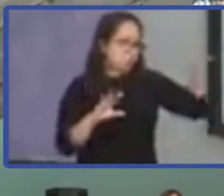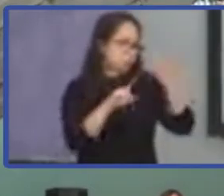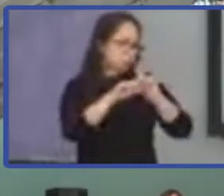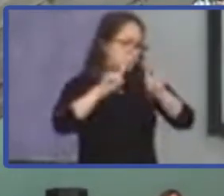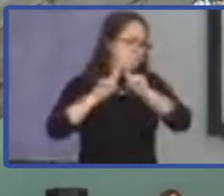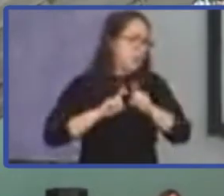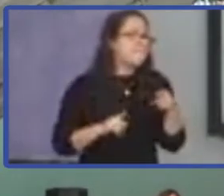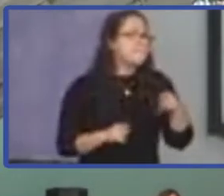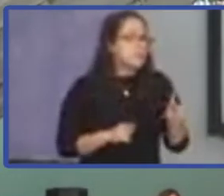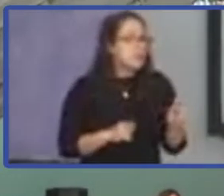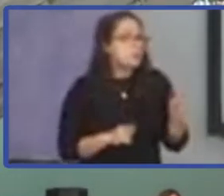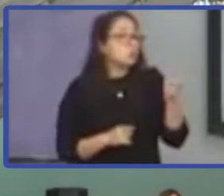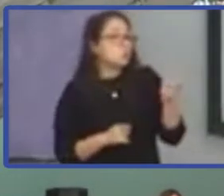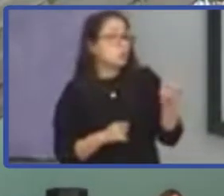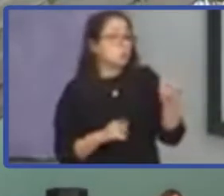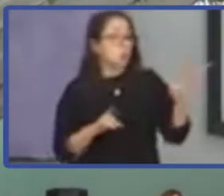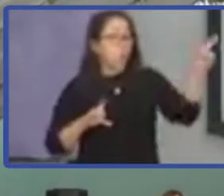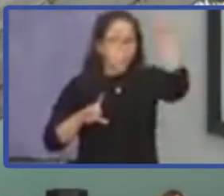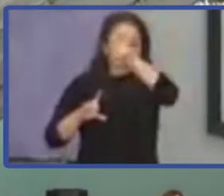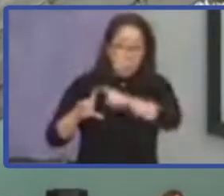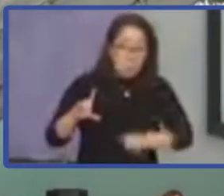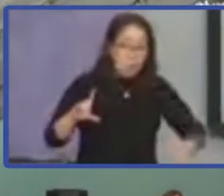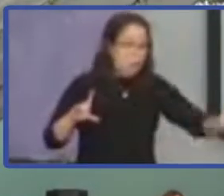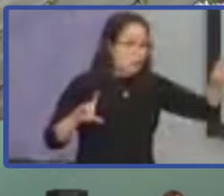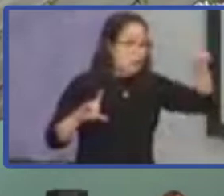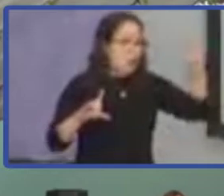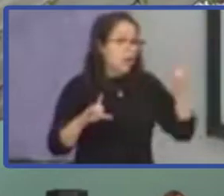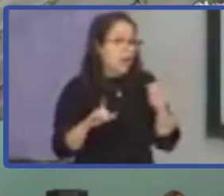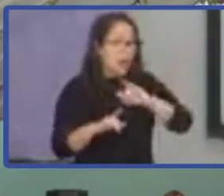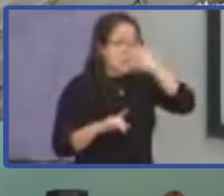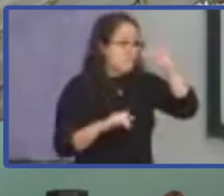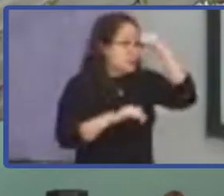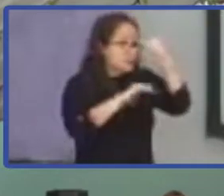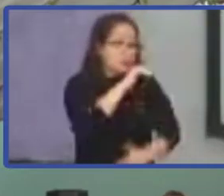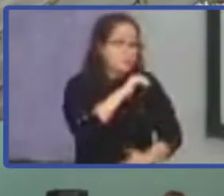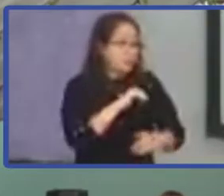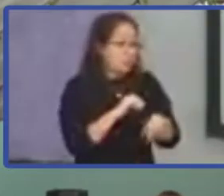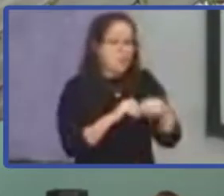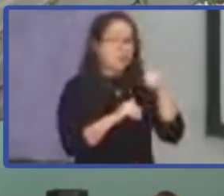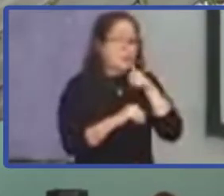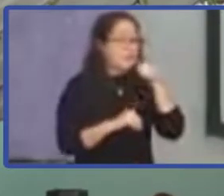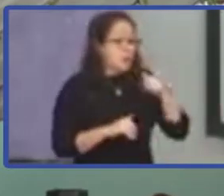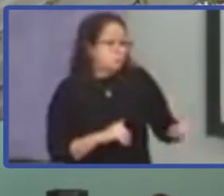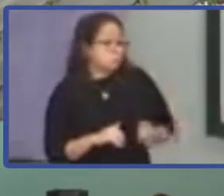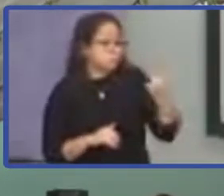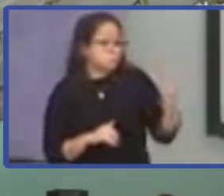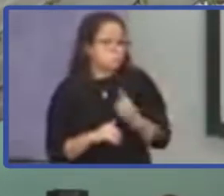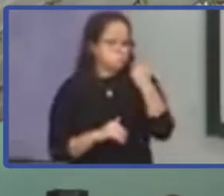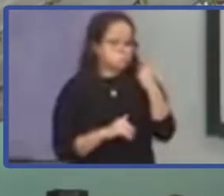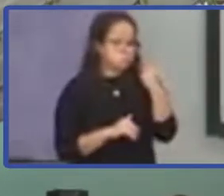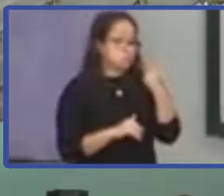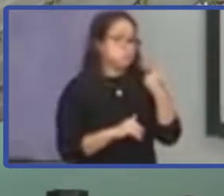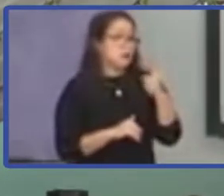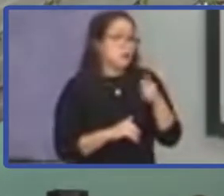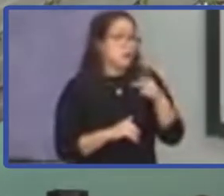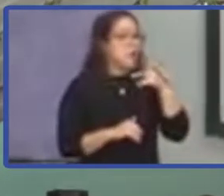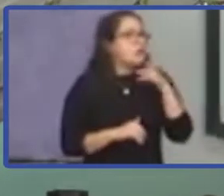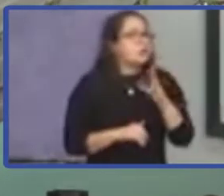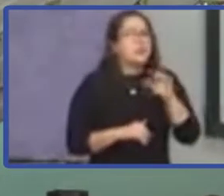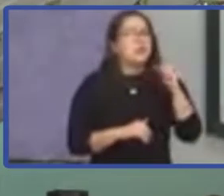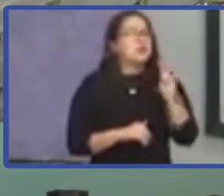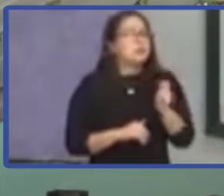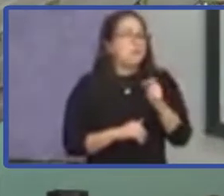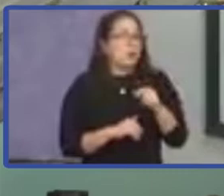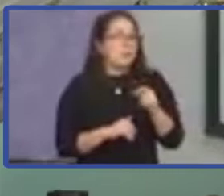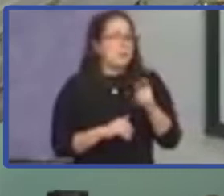perímetro es infinito, jamás lo terminaríamos de recorrer y además son autos semejantes, ¿qué quiere decir? que